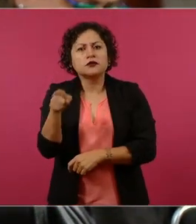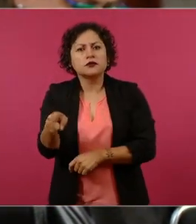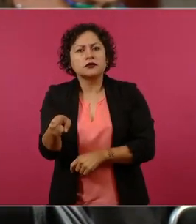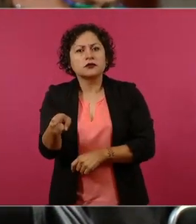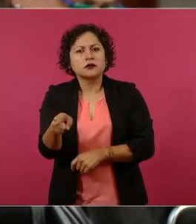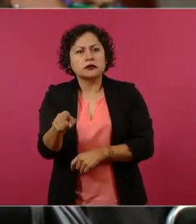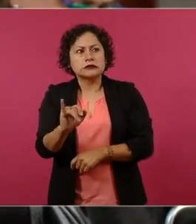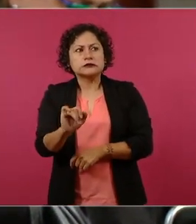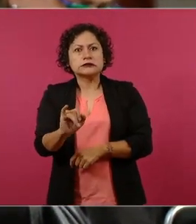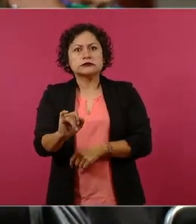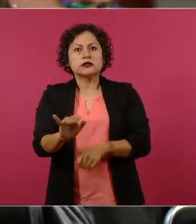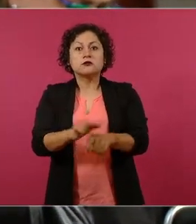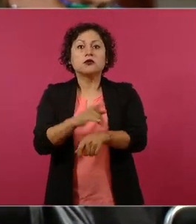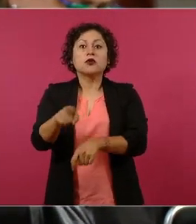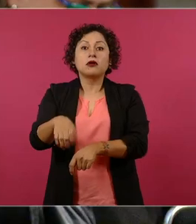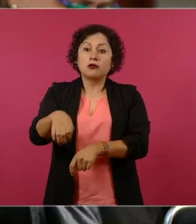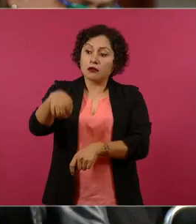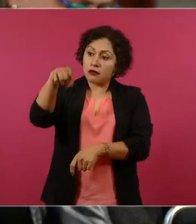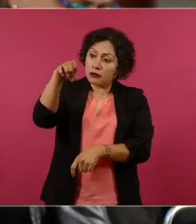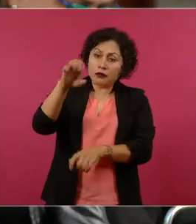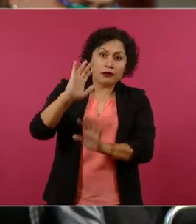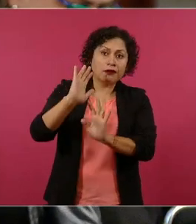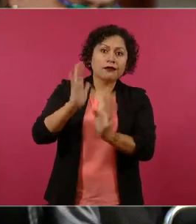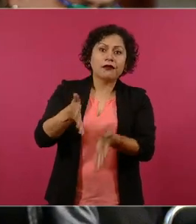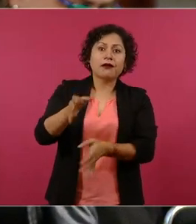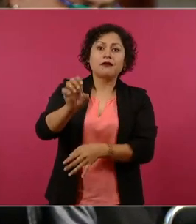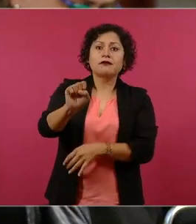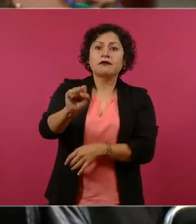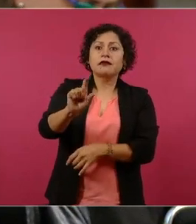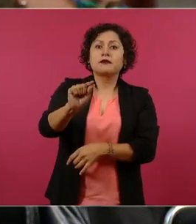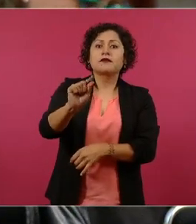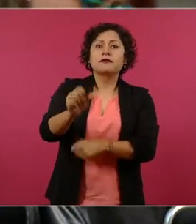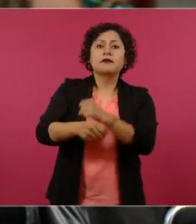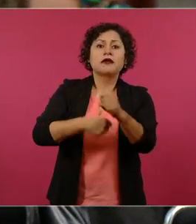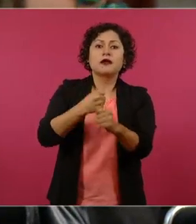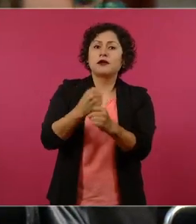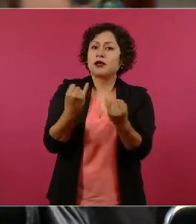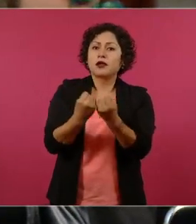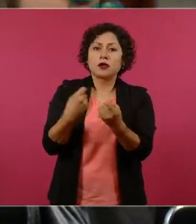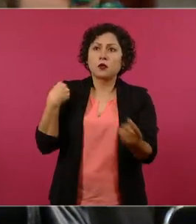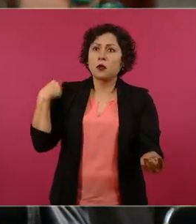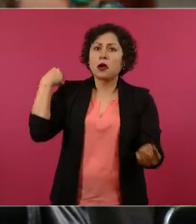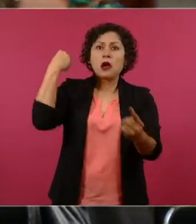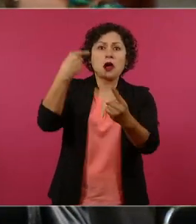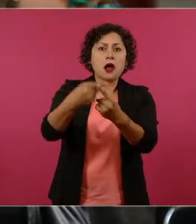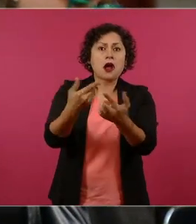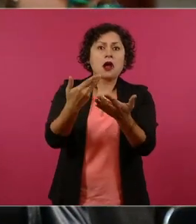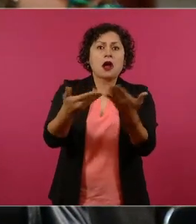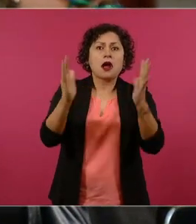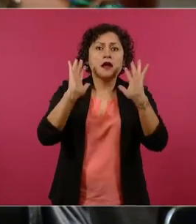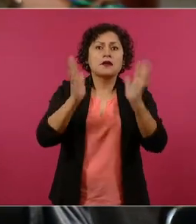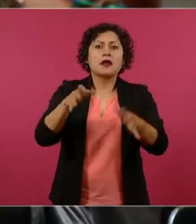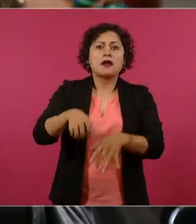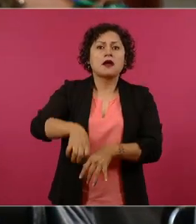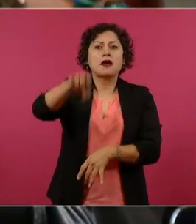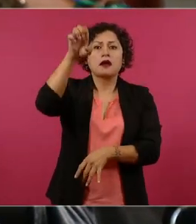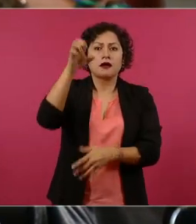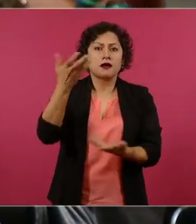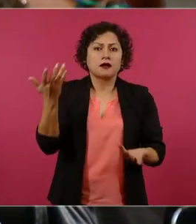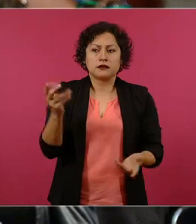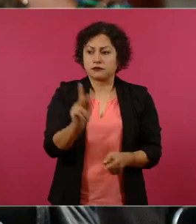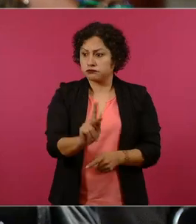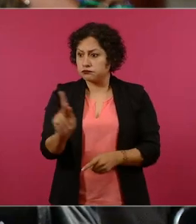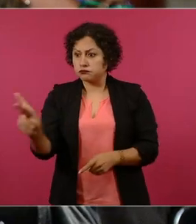ellos también 60 70 años y dice un minero tiene un promedio de vida 55